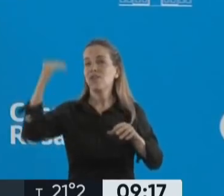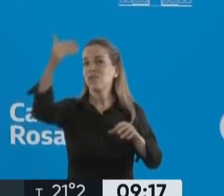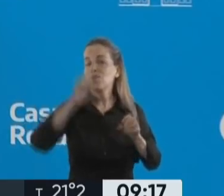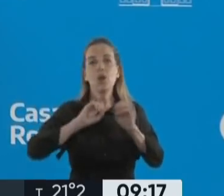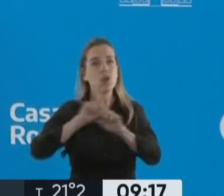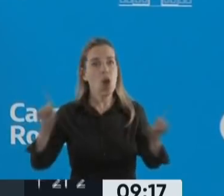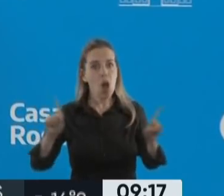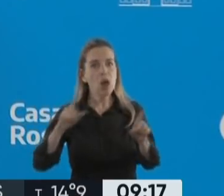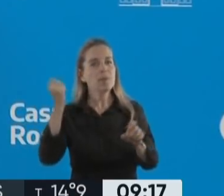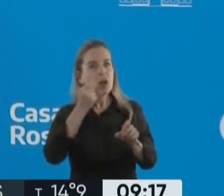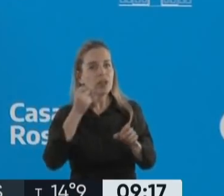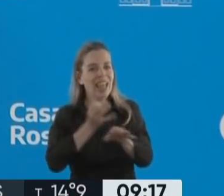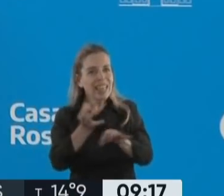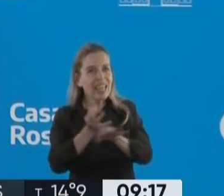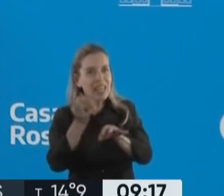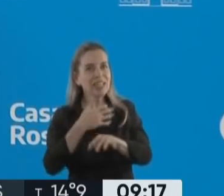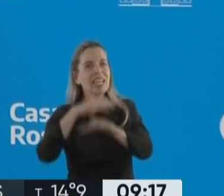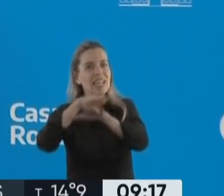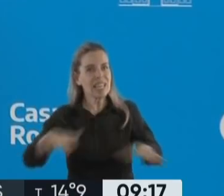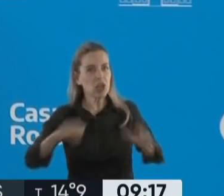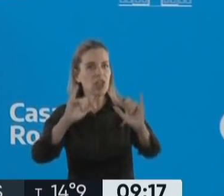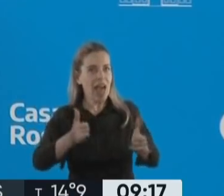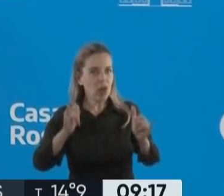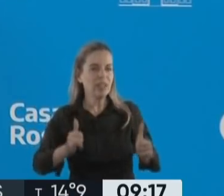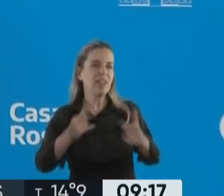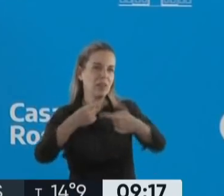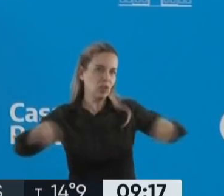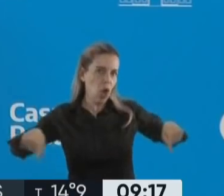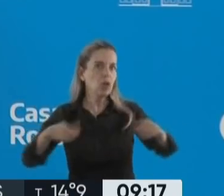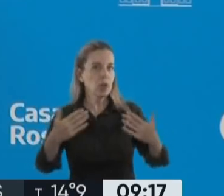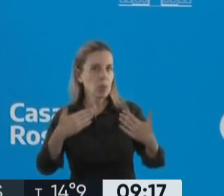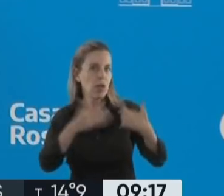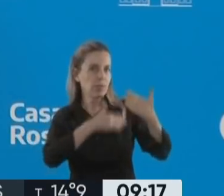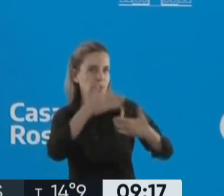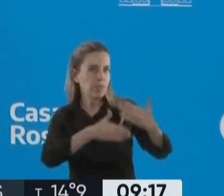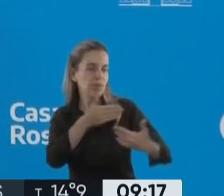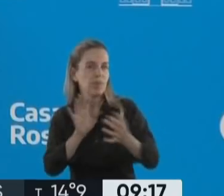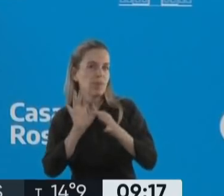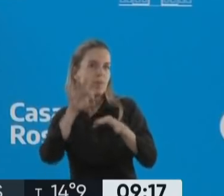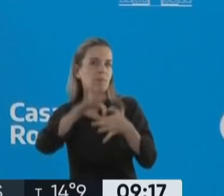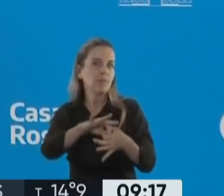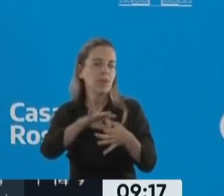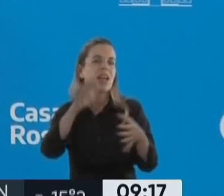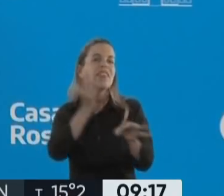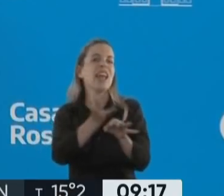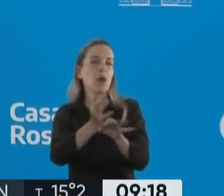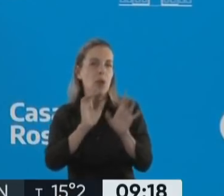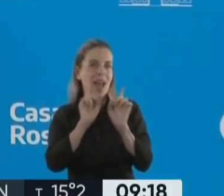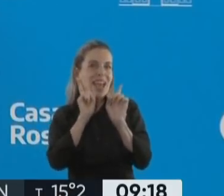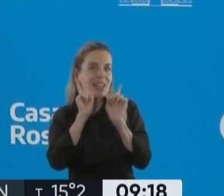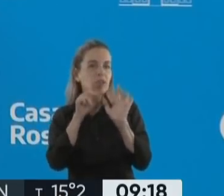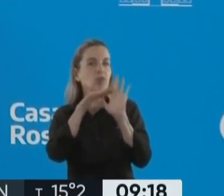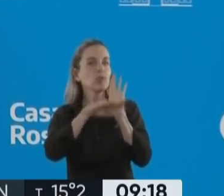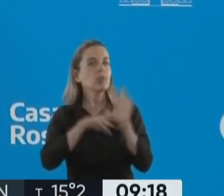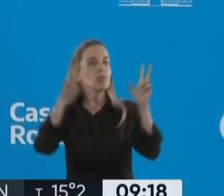para la formación de nuestros niños, niñas y adolescentes y que puedan seguir vinculados con la escuela. Así que ese es uno de los programas